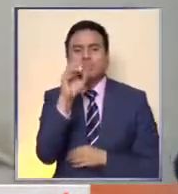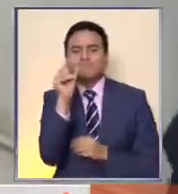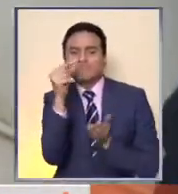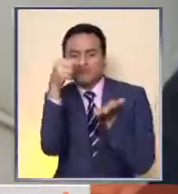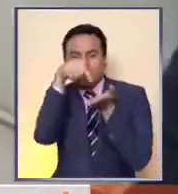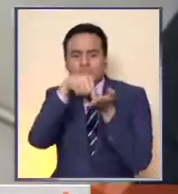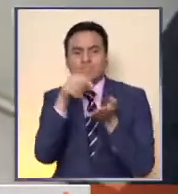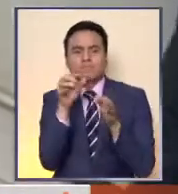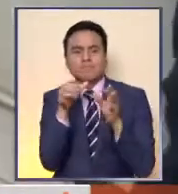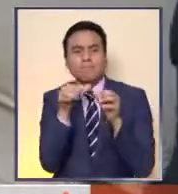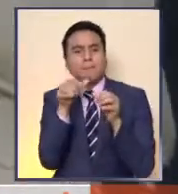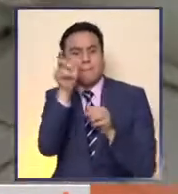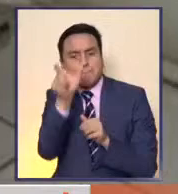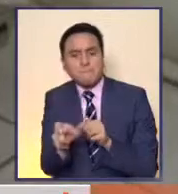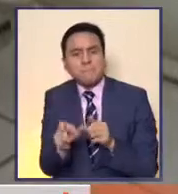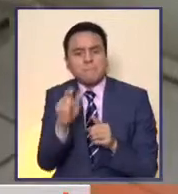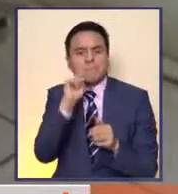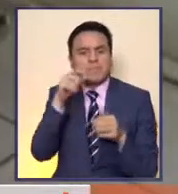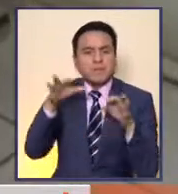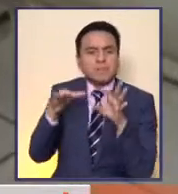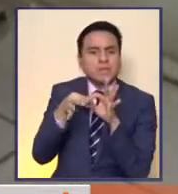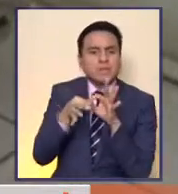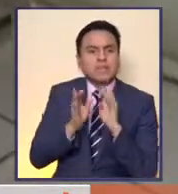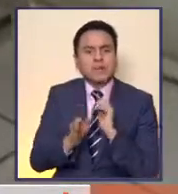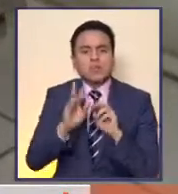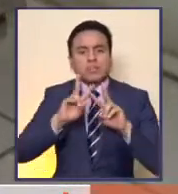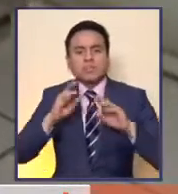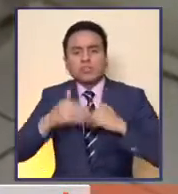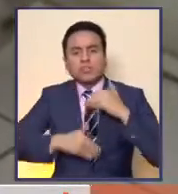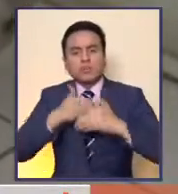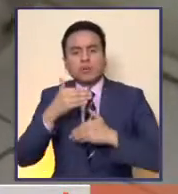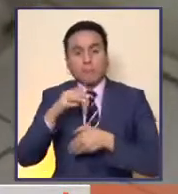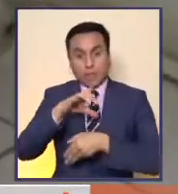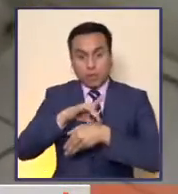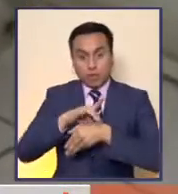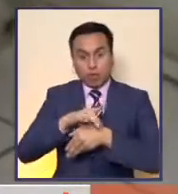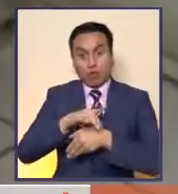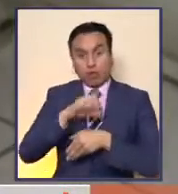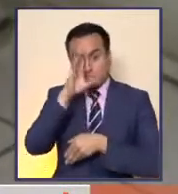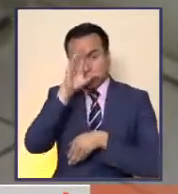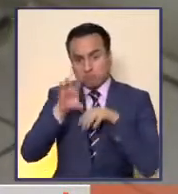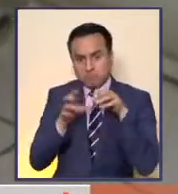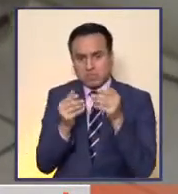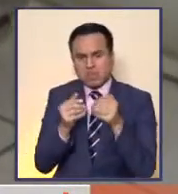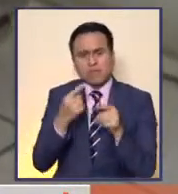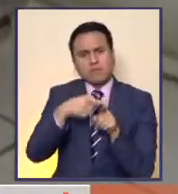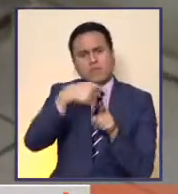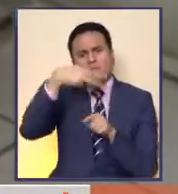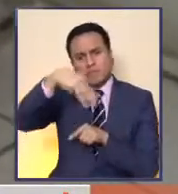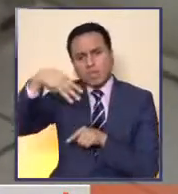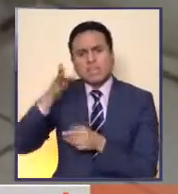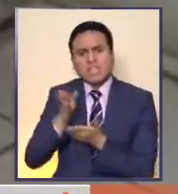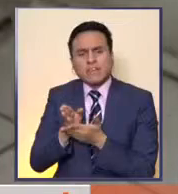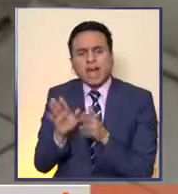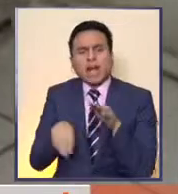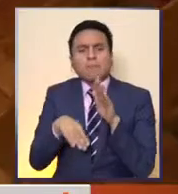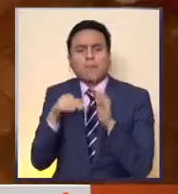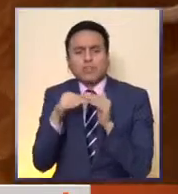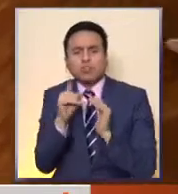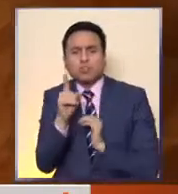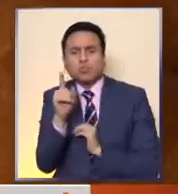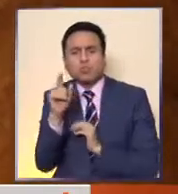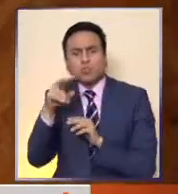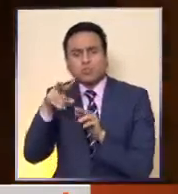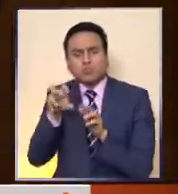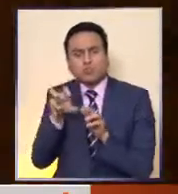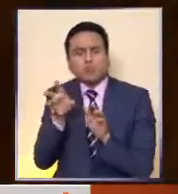identificación permanente. En el procedimiento será necesario un médico veterinario y todas las municipalidades tendrán que tener al menos un lector.